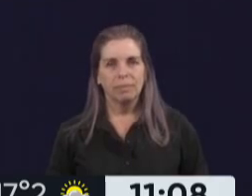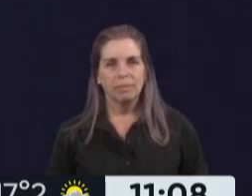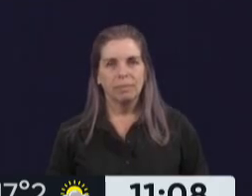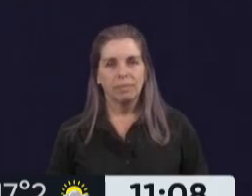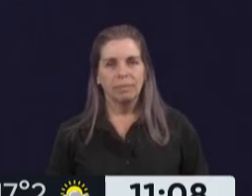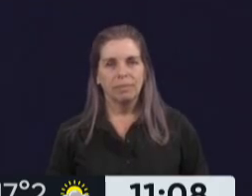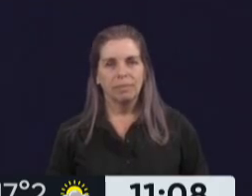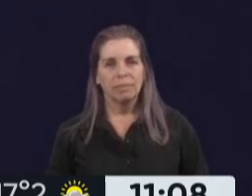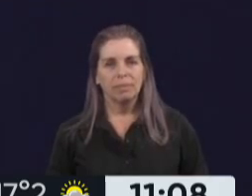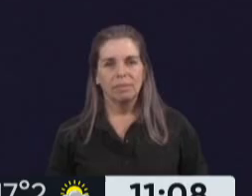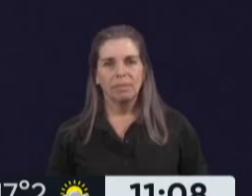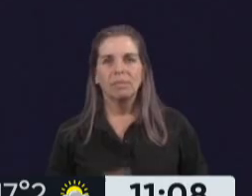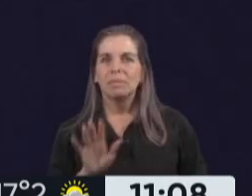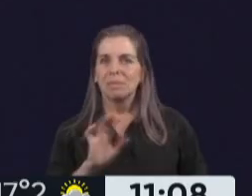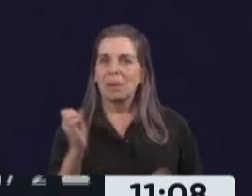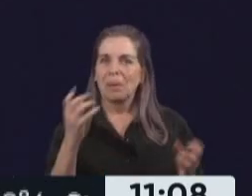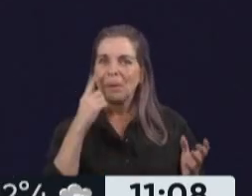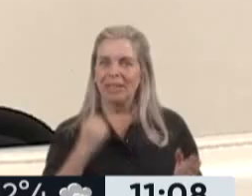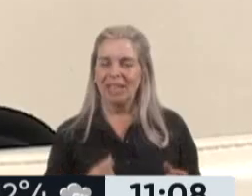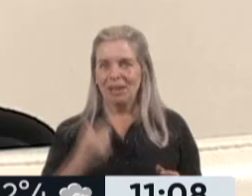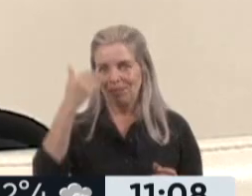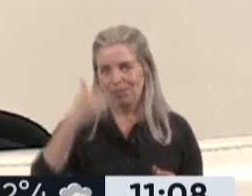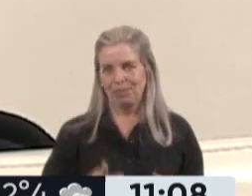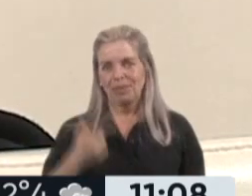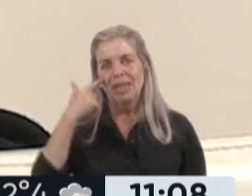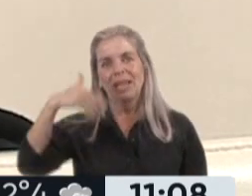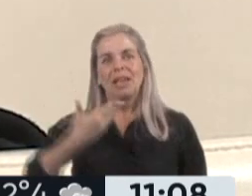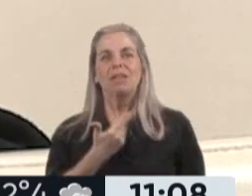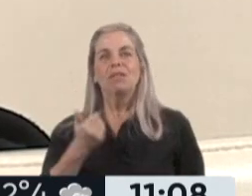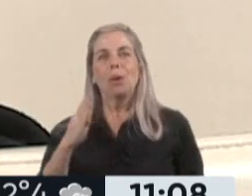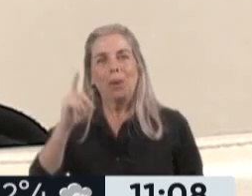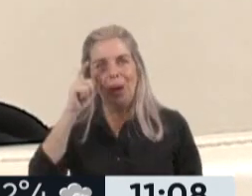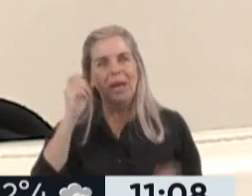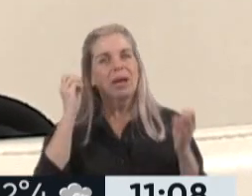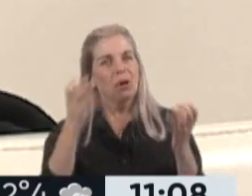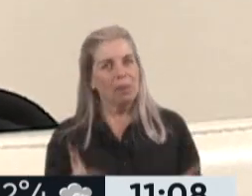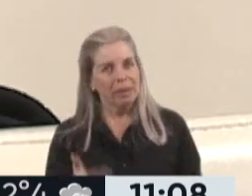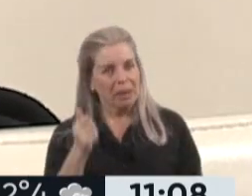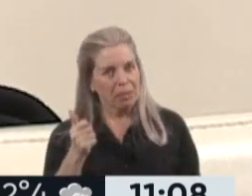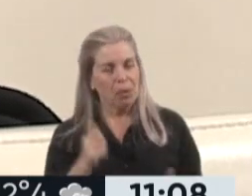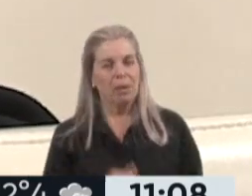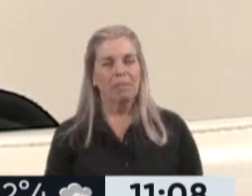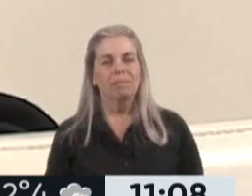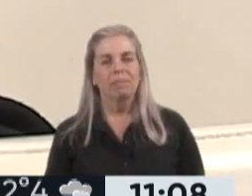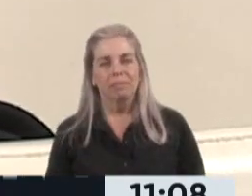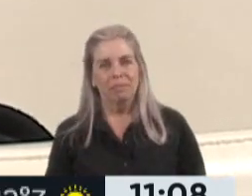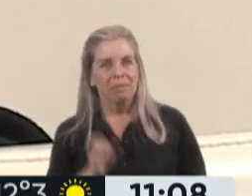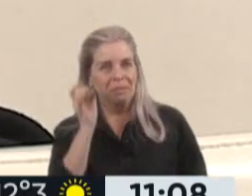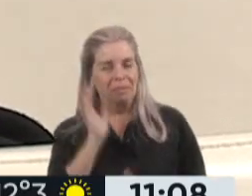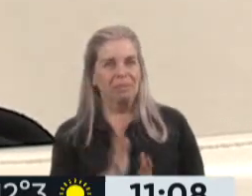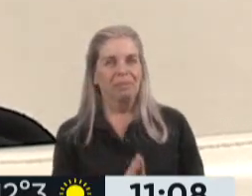¿Todo bien, Nico? Buen día, Manuel. Eduardo Menegazzi para Hola, Eduardo. Infobae. ¿Cómo andas? ¿Bien? Bien.